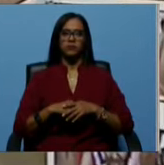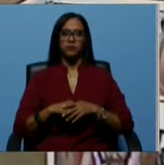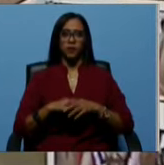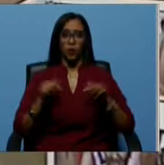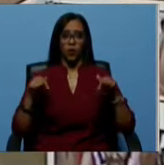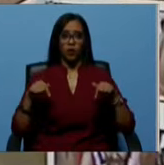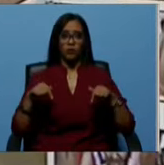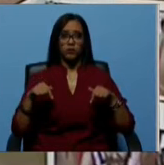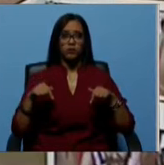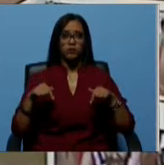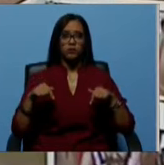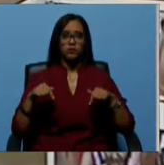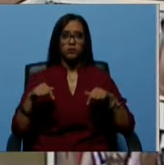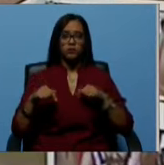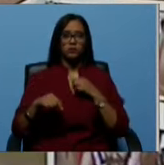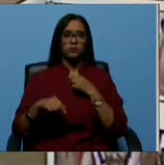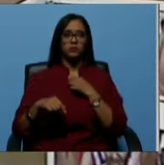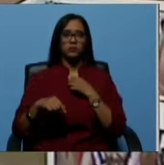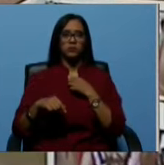Hoy.